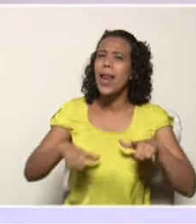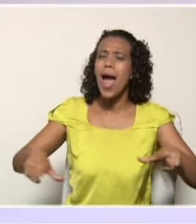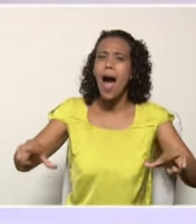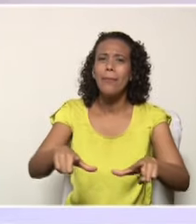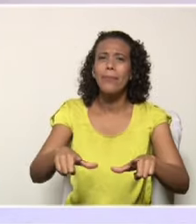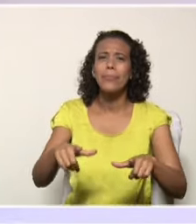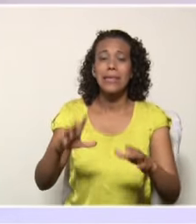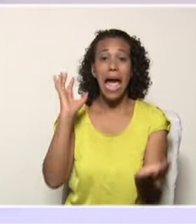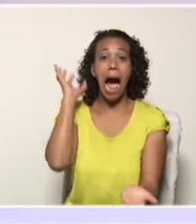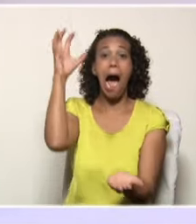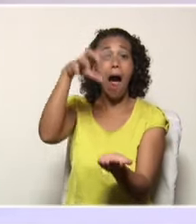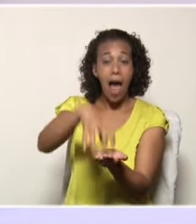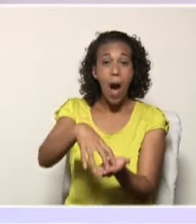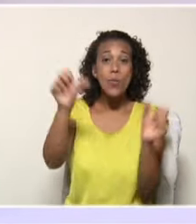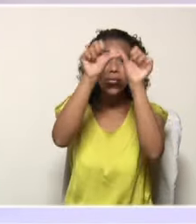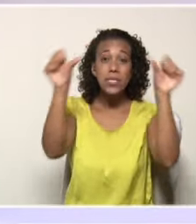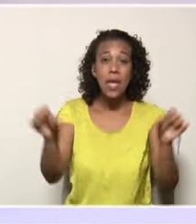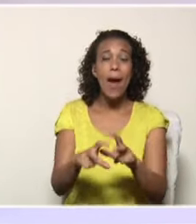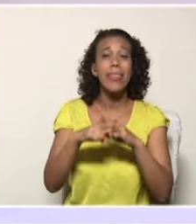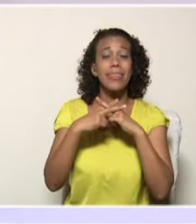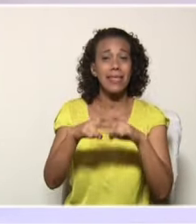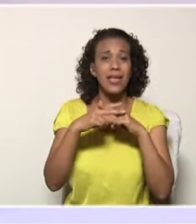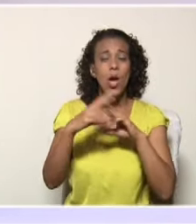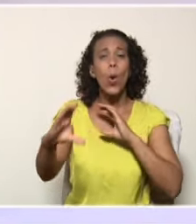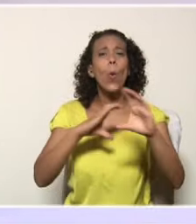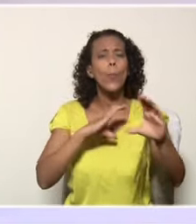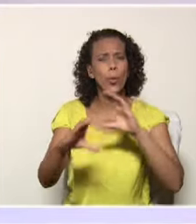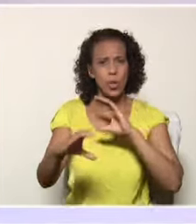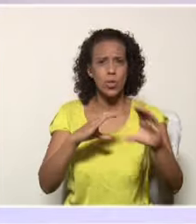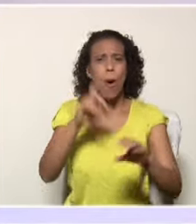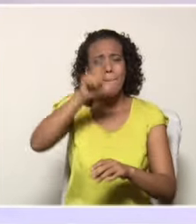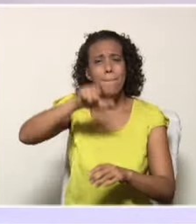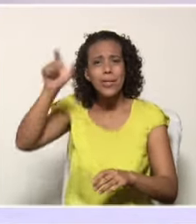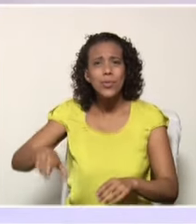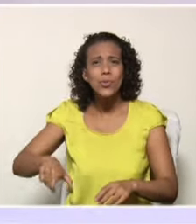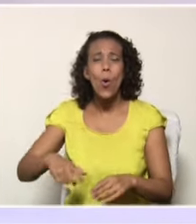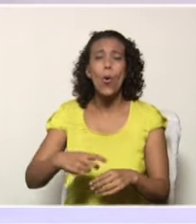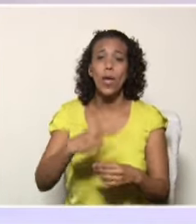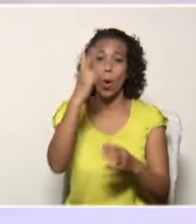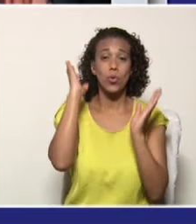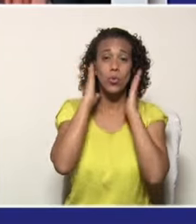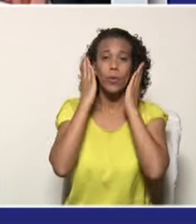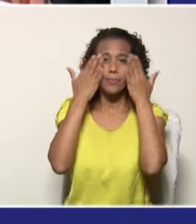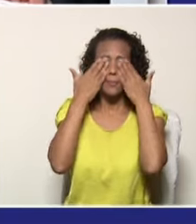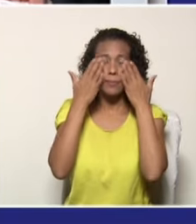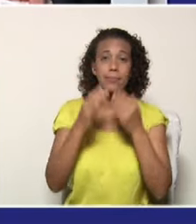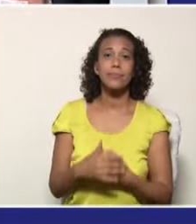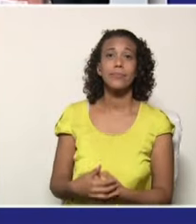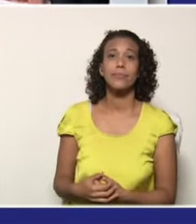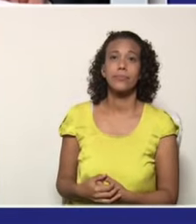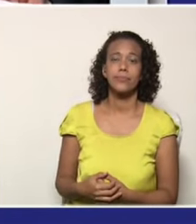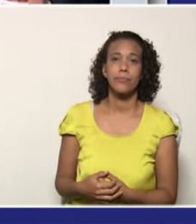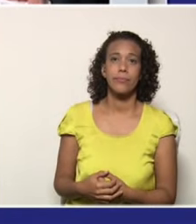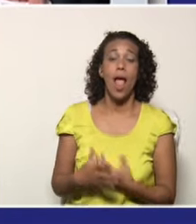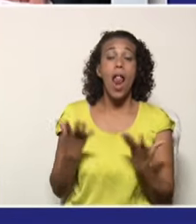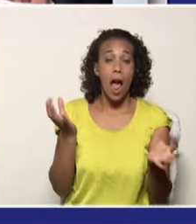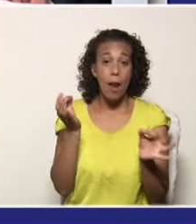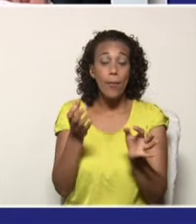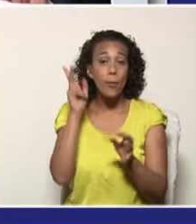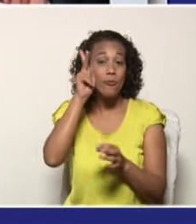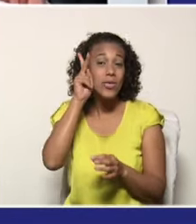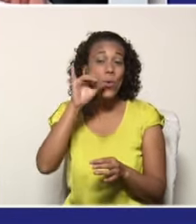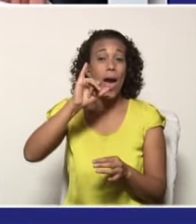CAIDB Aragua de sistemas aumentativos de comunicación para personas con sordoceguera. Les habla la profesora